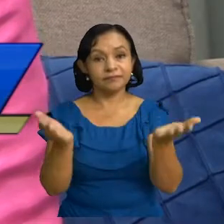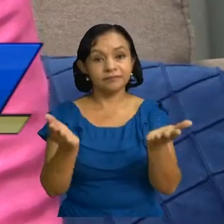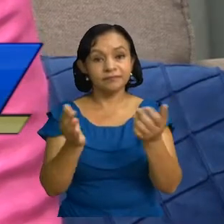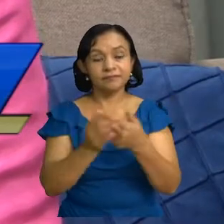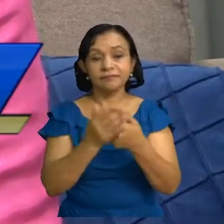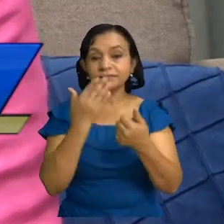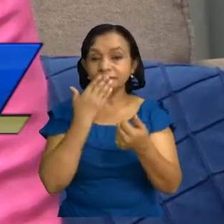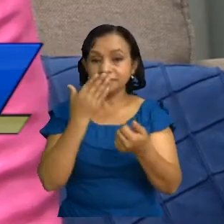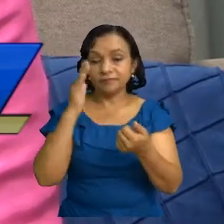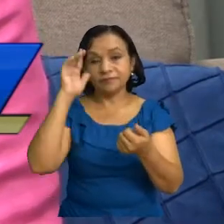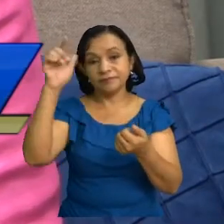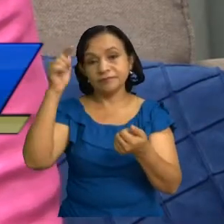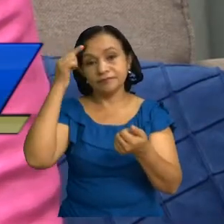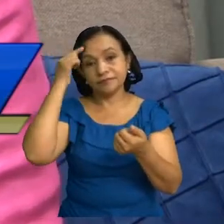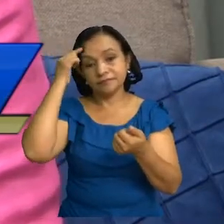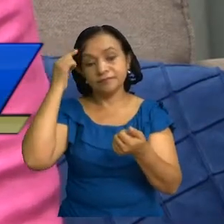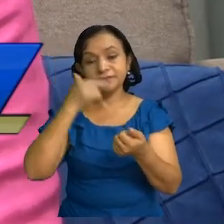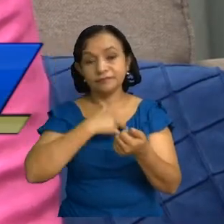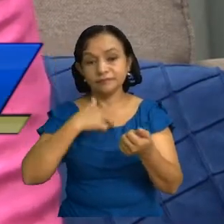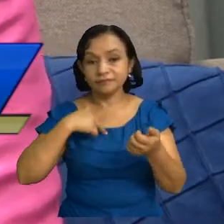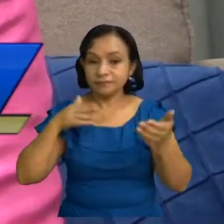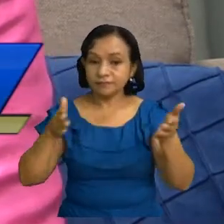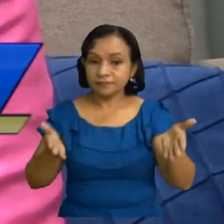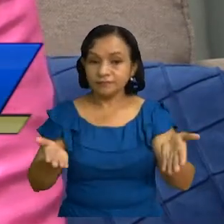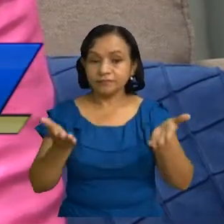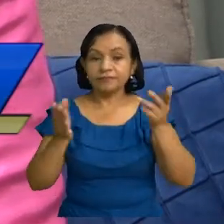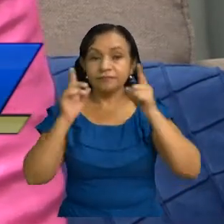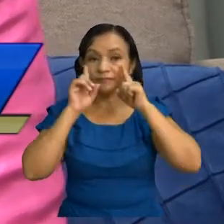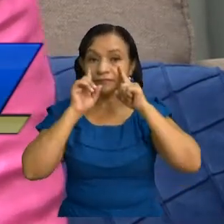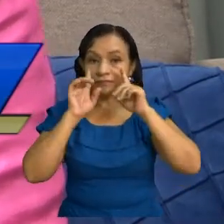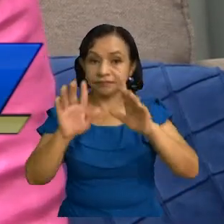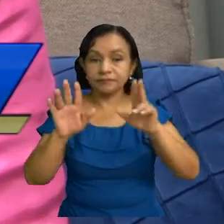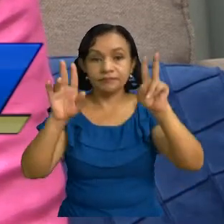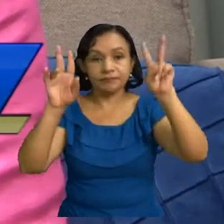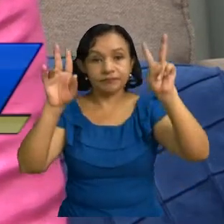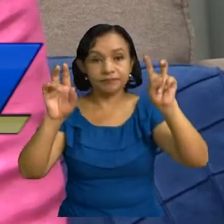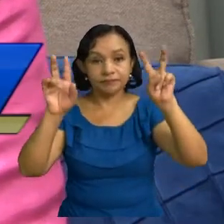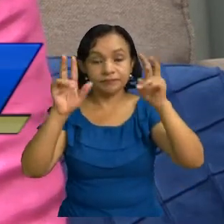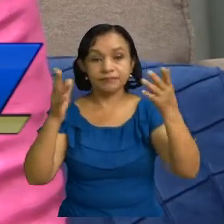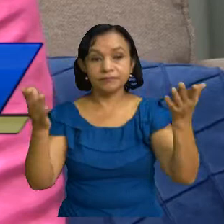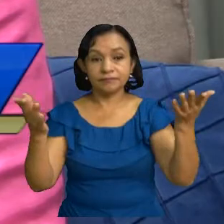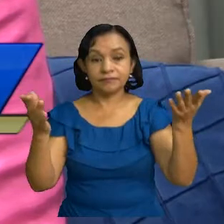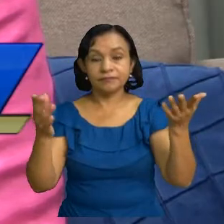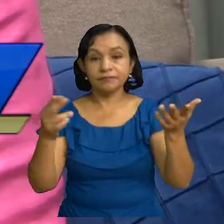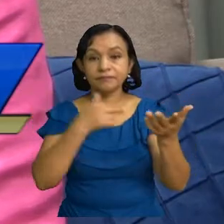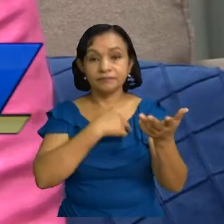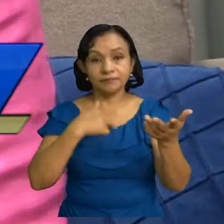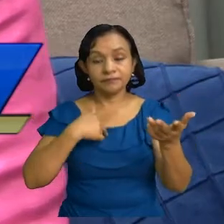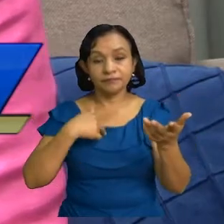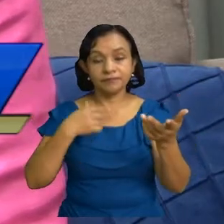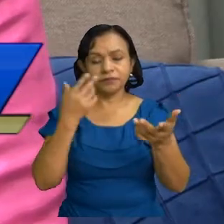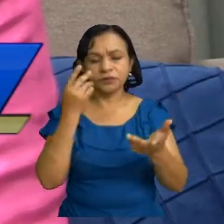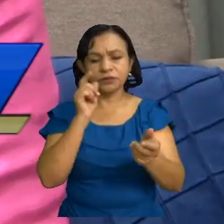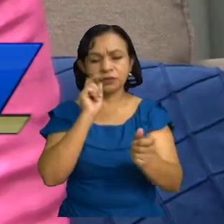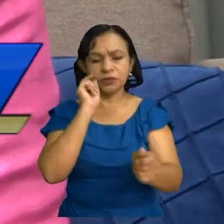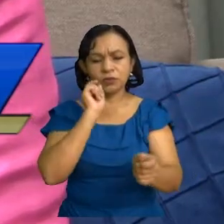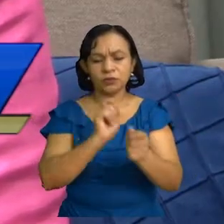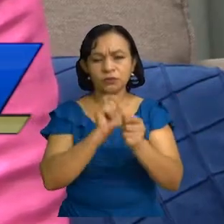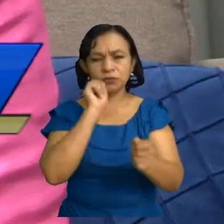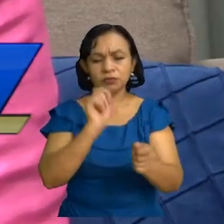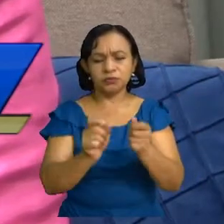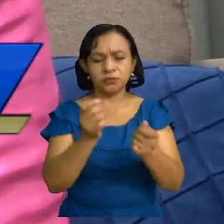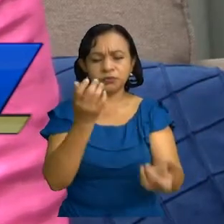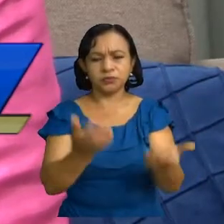nuestro buen gobierno está promoviendo el tema preventivo por eso es que nosotros en el tema de incendio que me va a salir un poquito